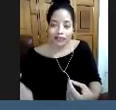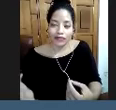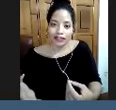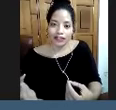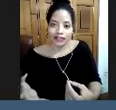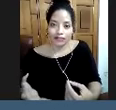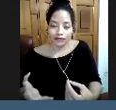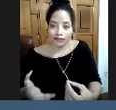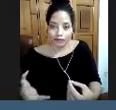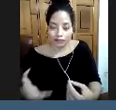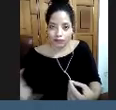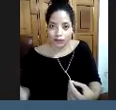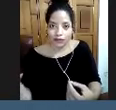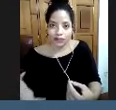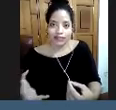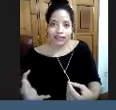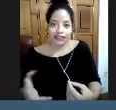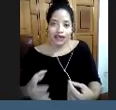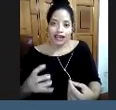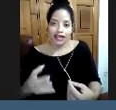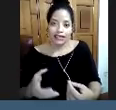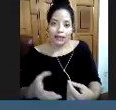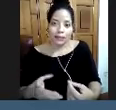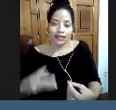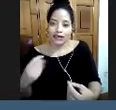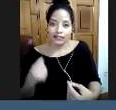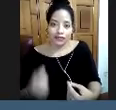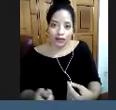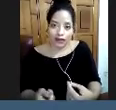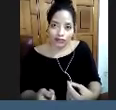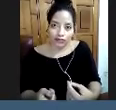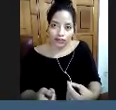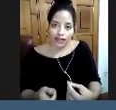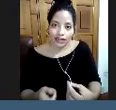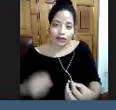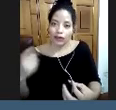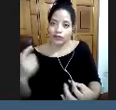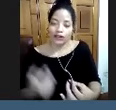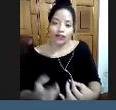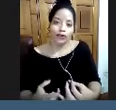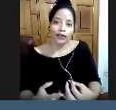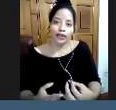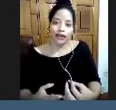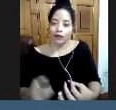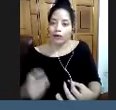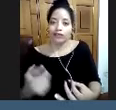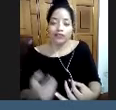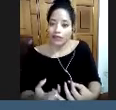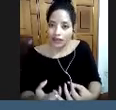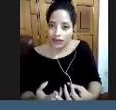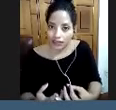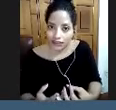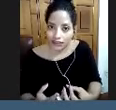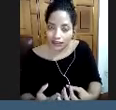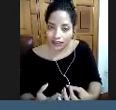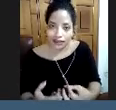visibilizar mayormente, podemos decir, el tema de las desigualdades sociales en cuanto a la economía, en cuanto también